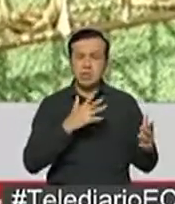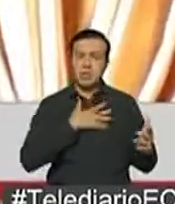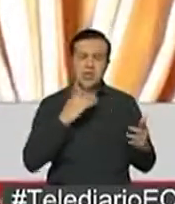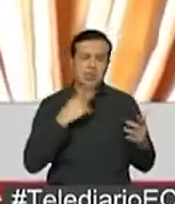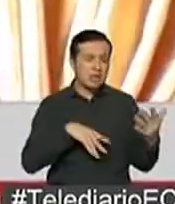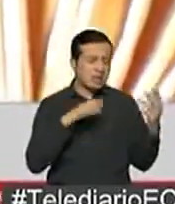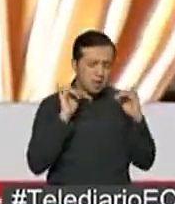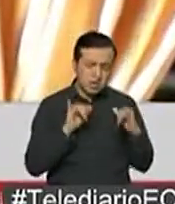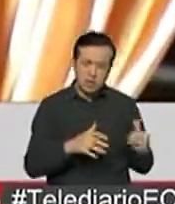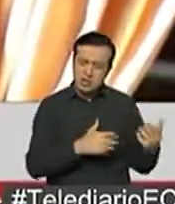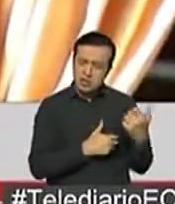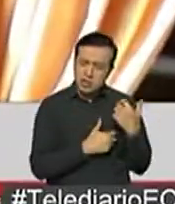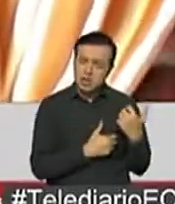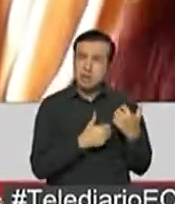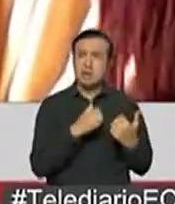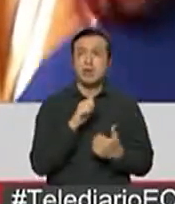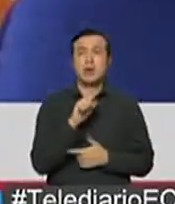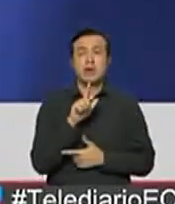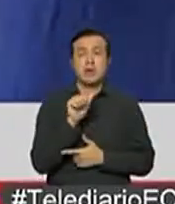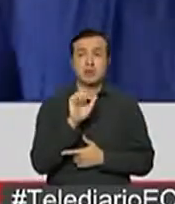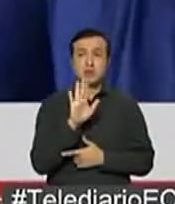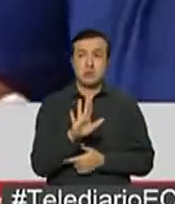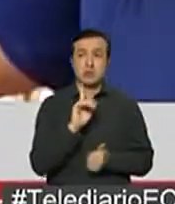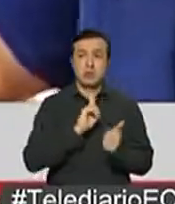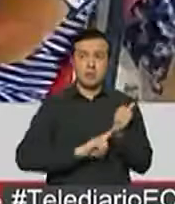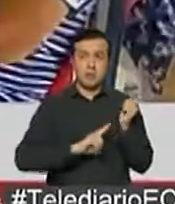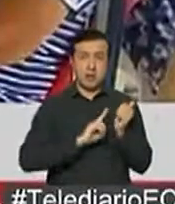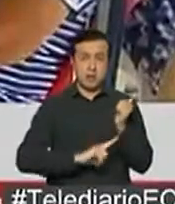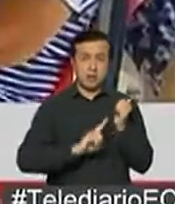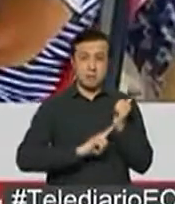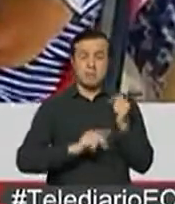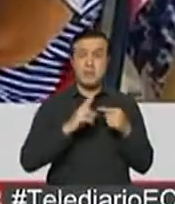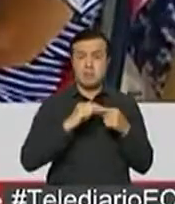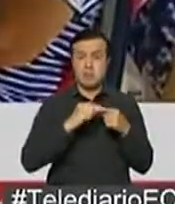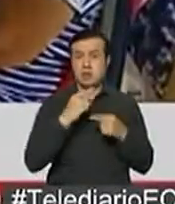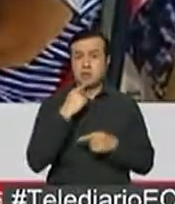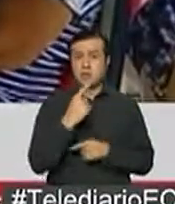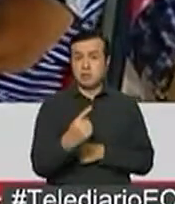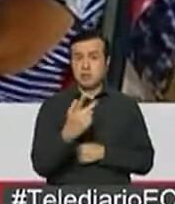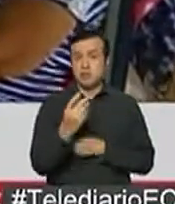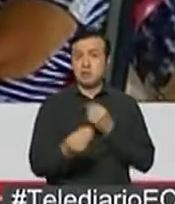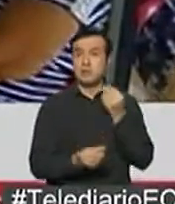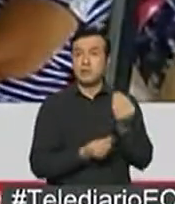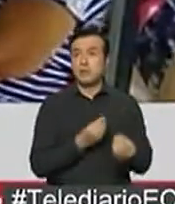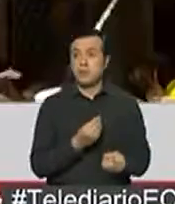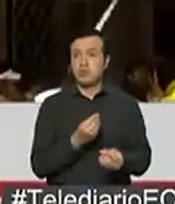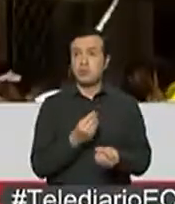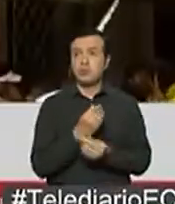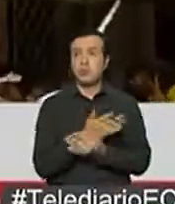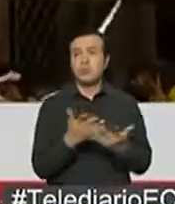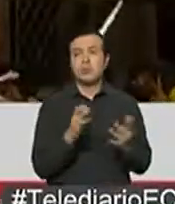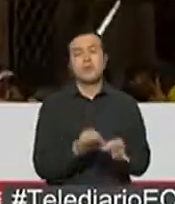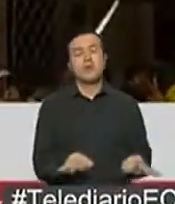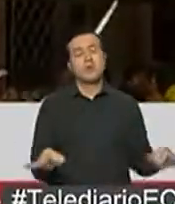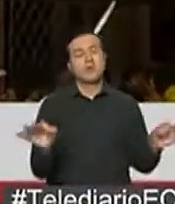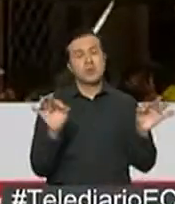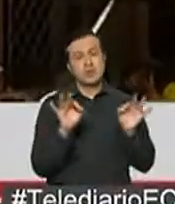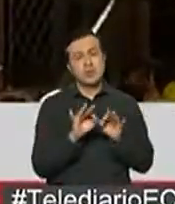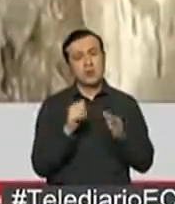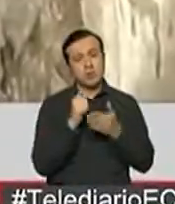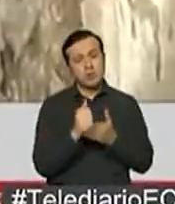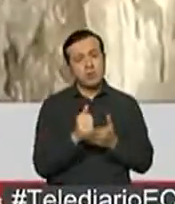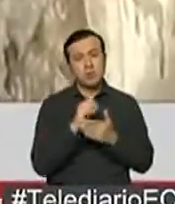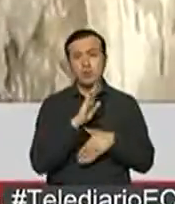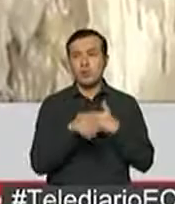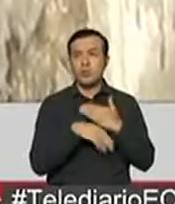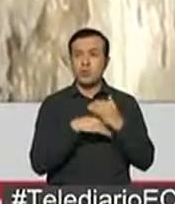con mis hijos por su lado elsa viral prima hermana de la madre de los niños recuerda katherine calderón y asegura que ha sido muy importante la ayuda que desde